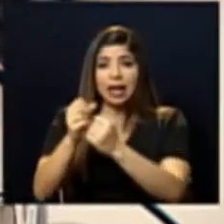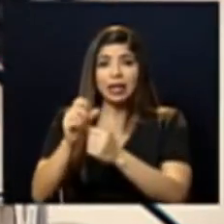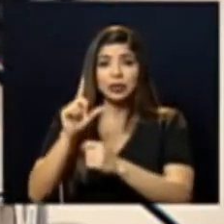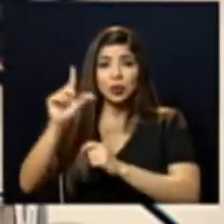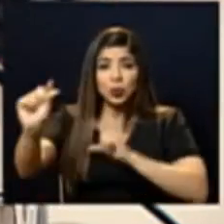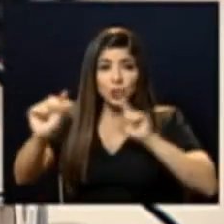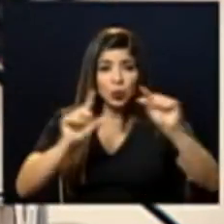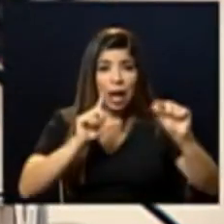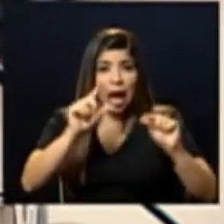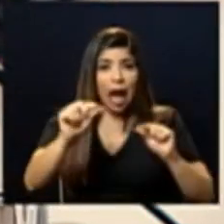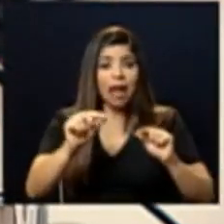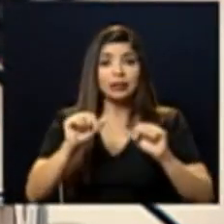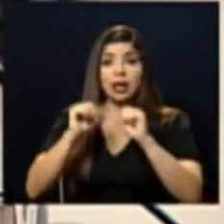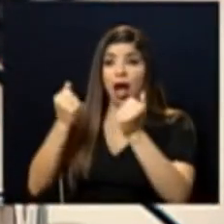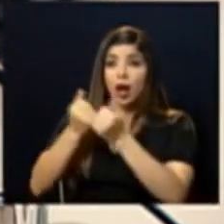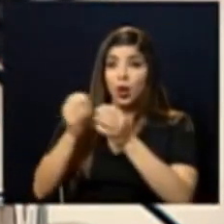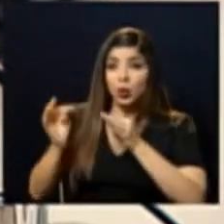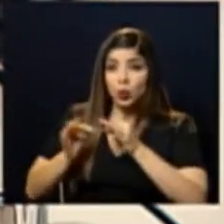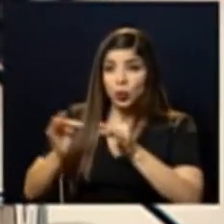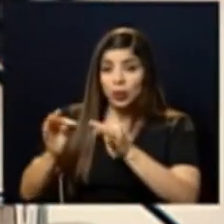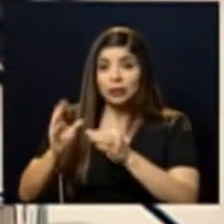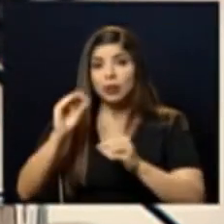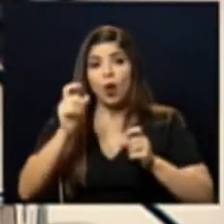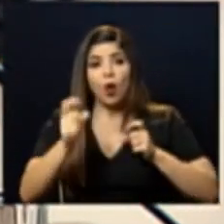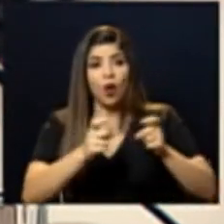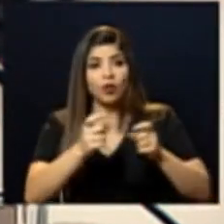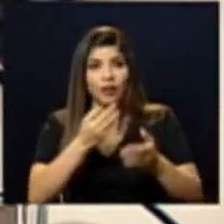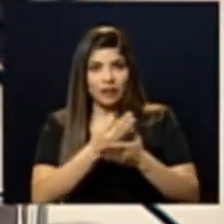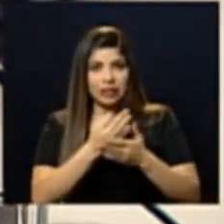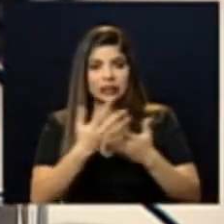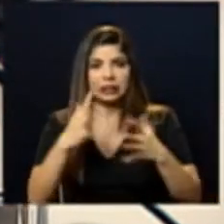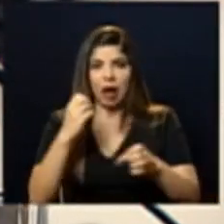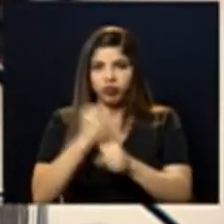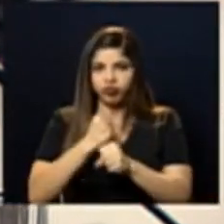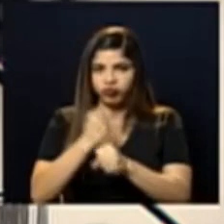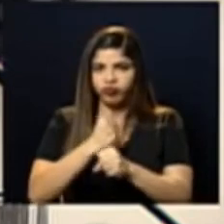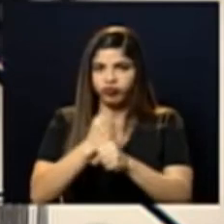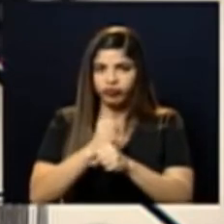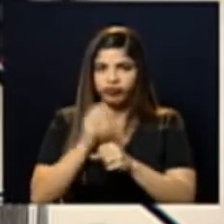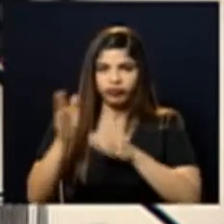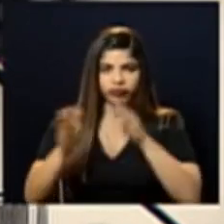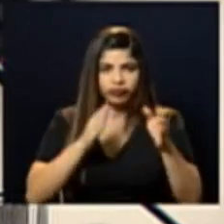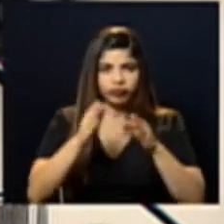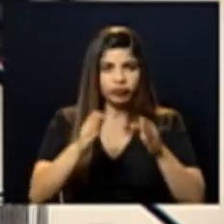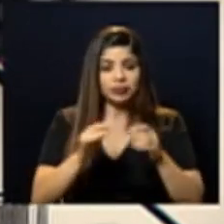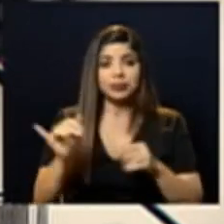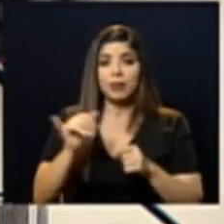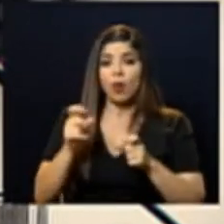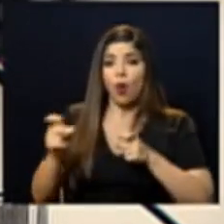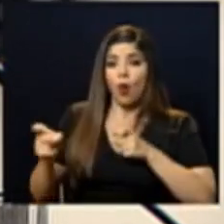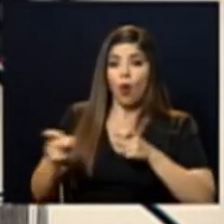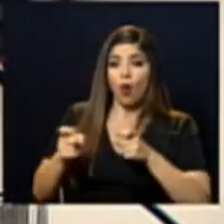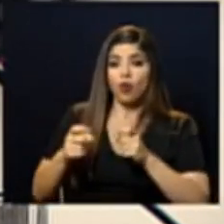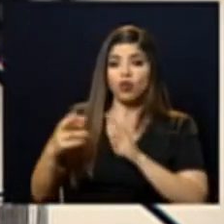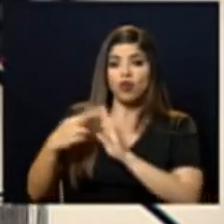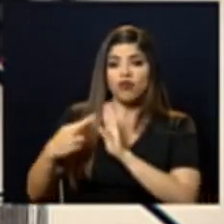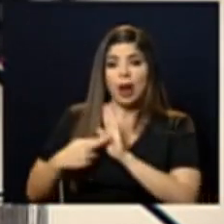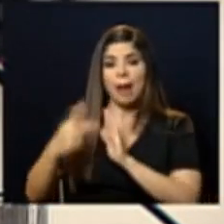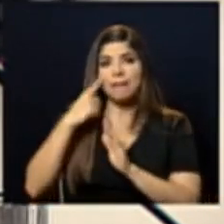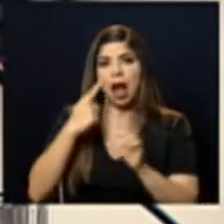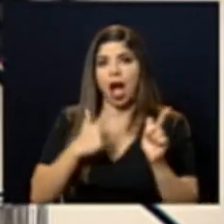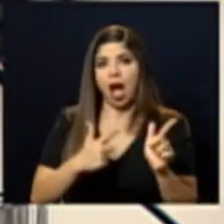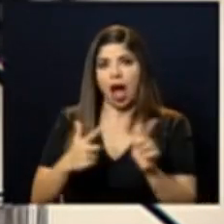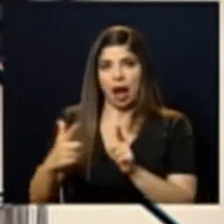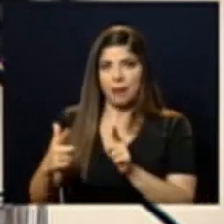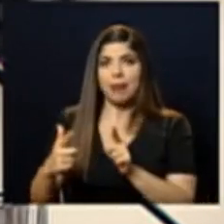rurales, turísticos o de control fiscal. El control y regulación de armas de fuego,